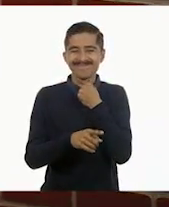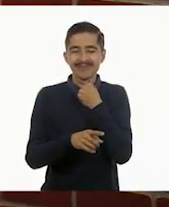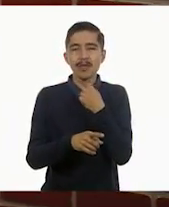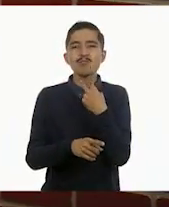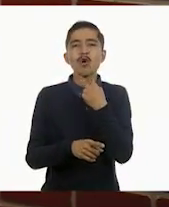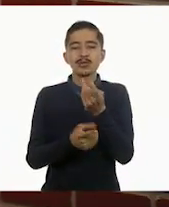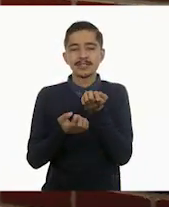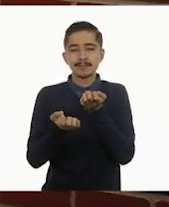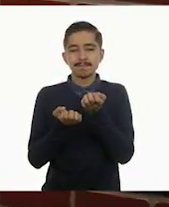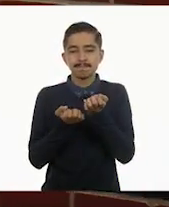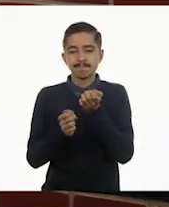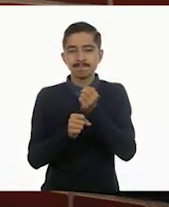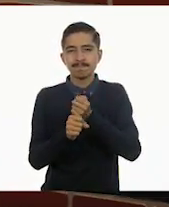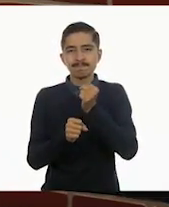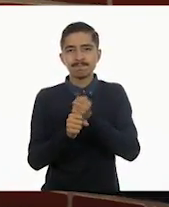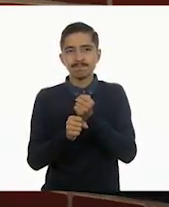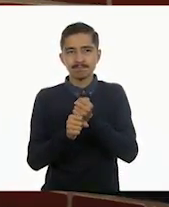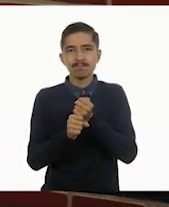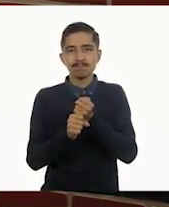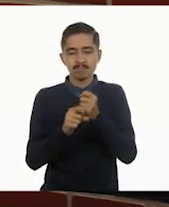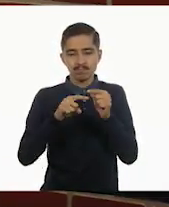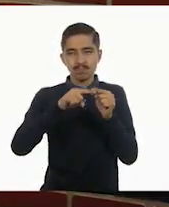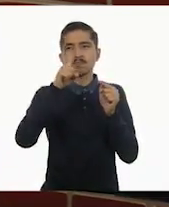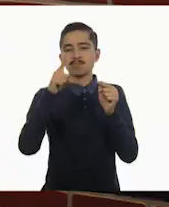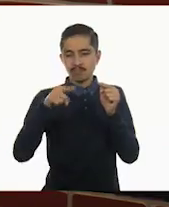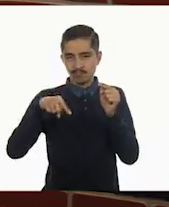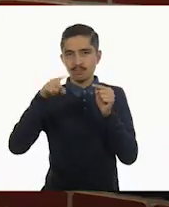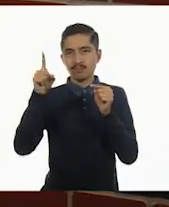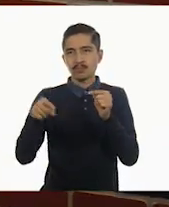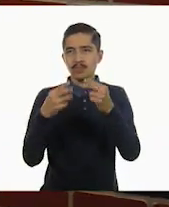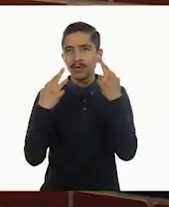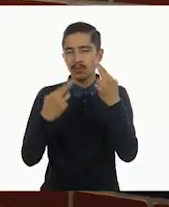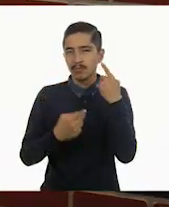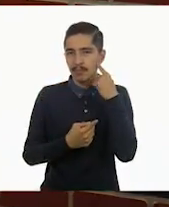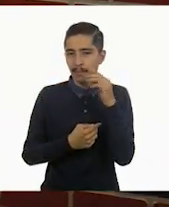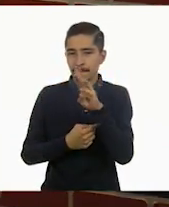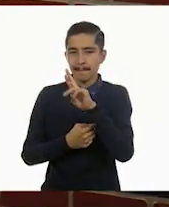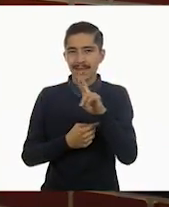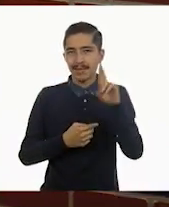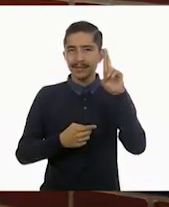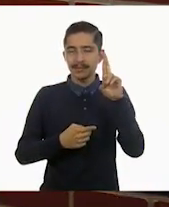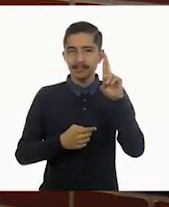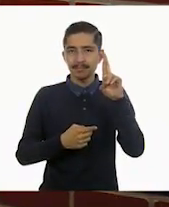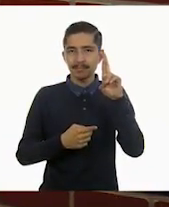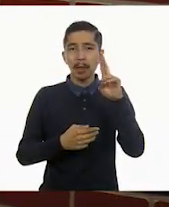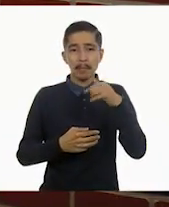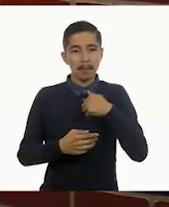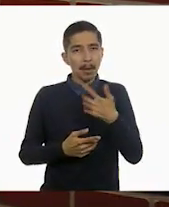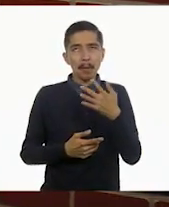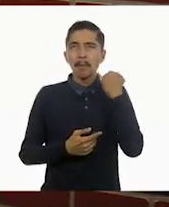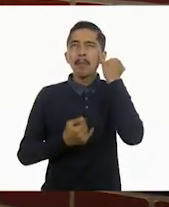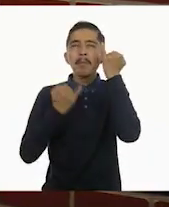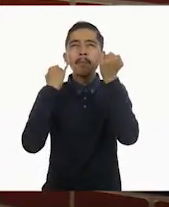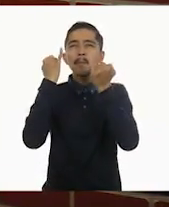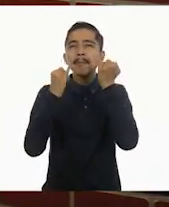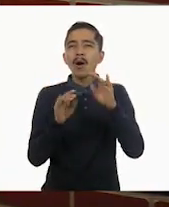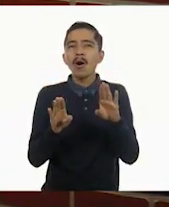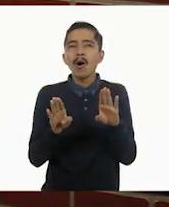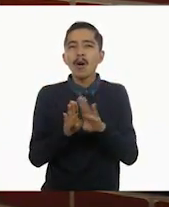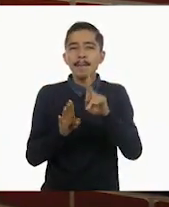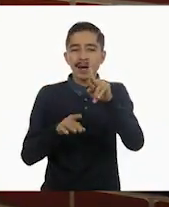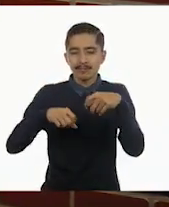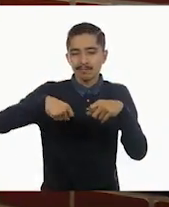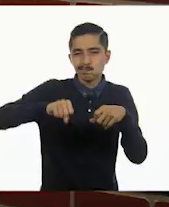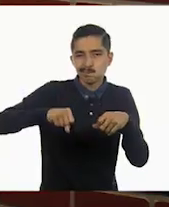nuestro ejercicio de montañitas. Usaremos el sonido brrrr, que a mí se me imagina como el sonido de